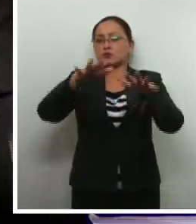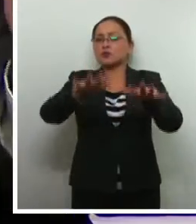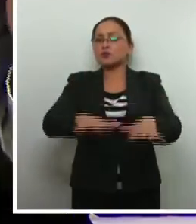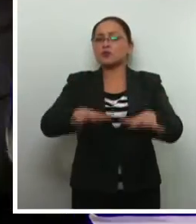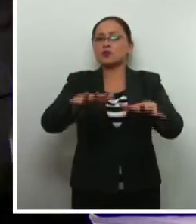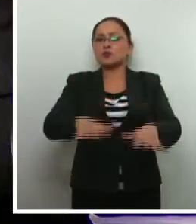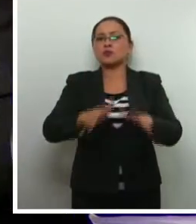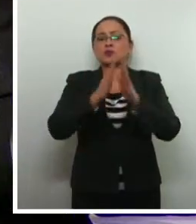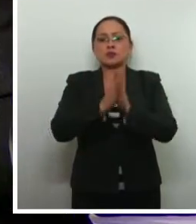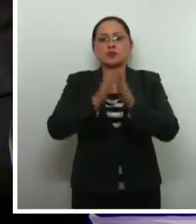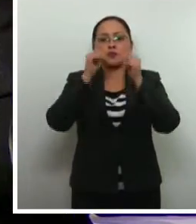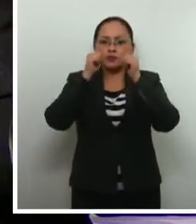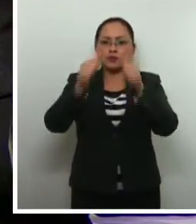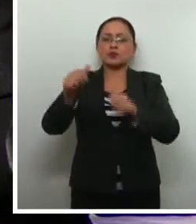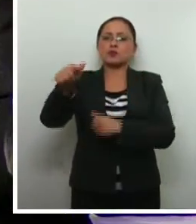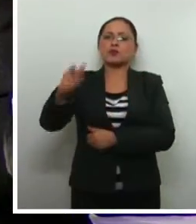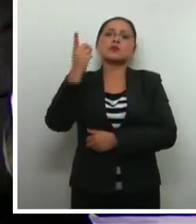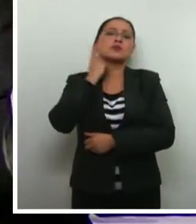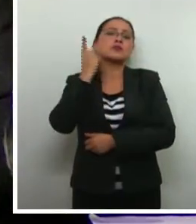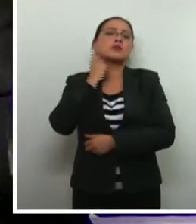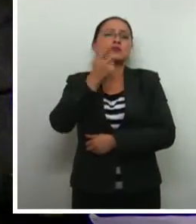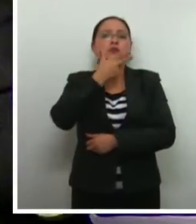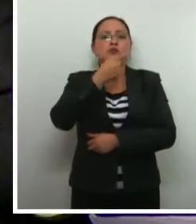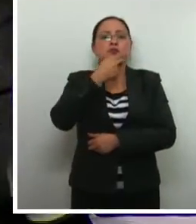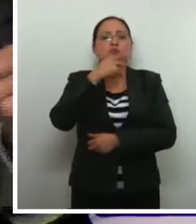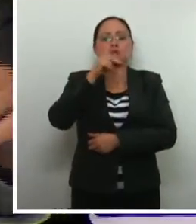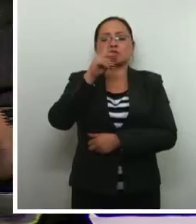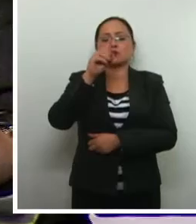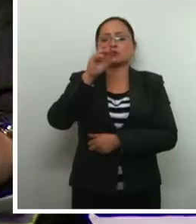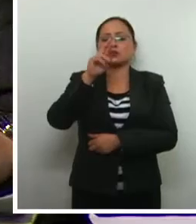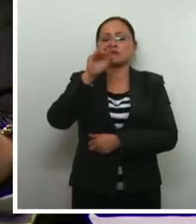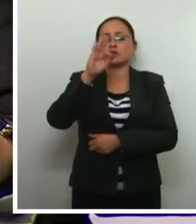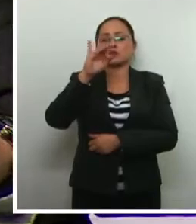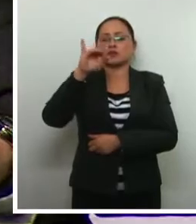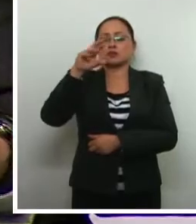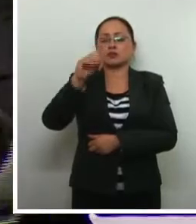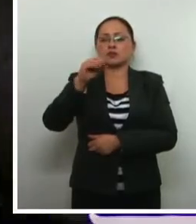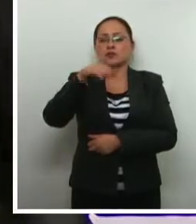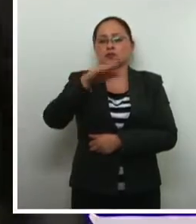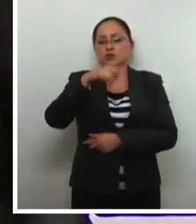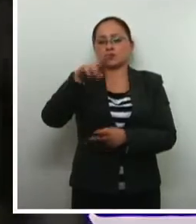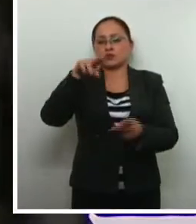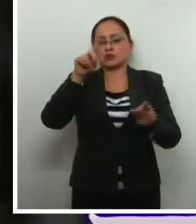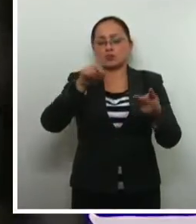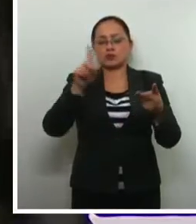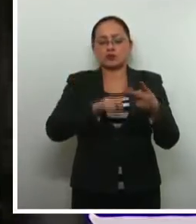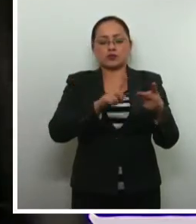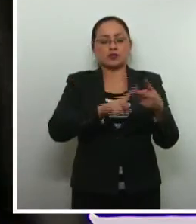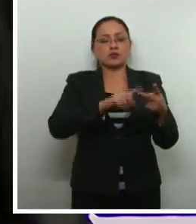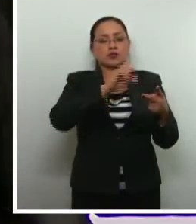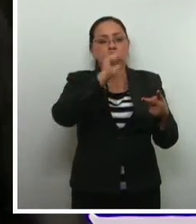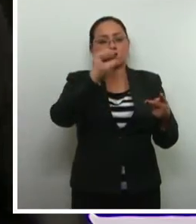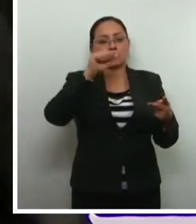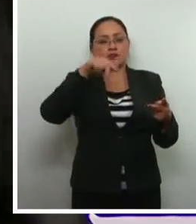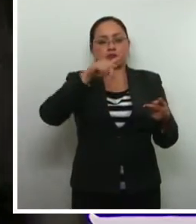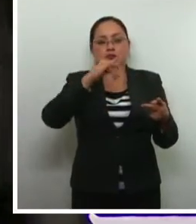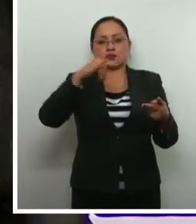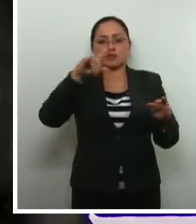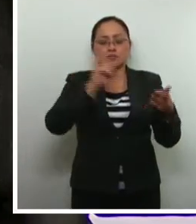escuchar al diputado Porfirio Muñoz Ledo, al diputado Santiago Krill y al diputado Jaime